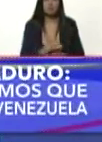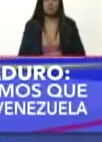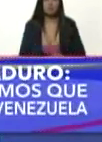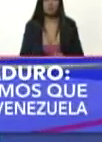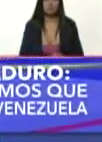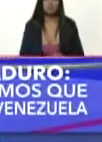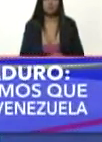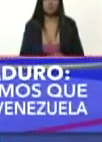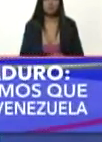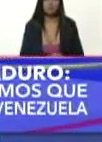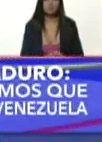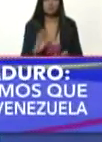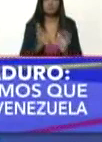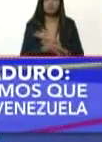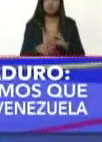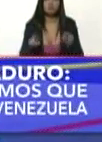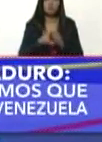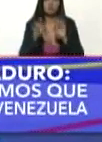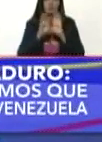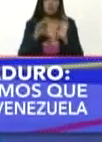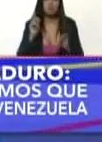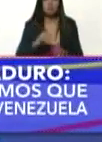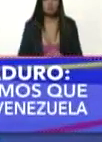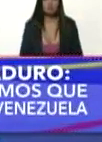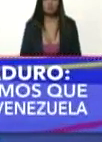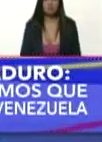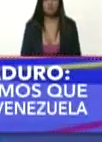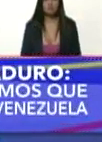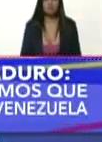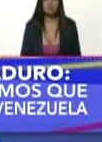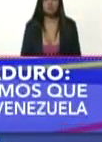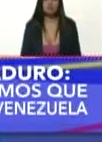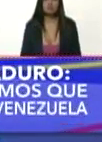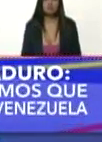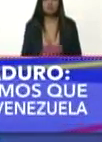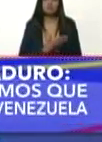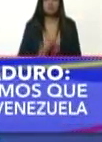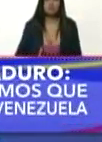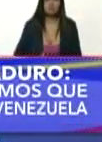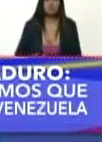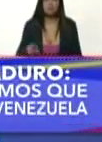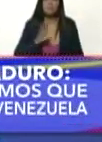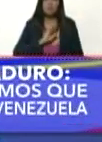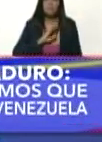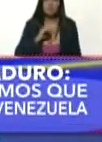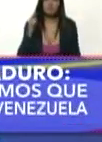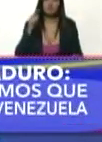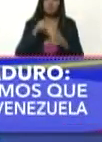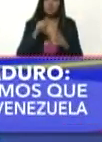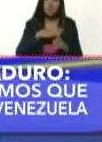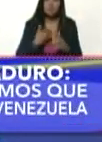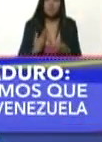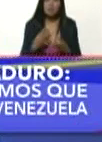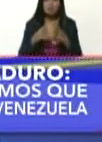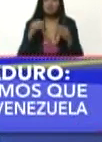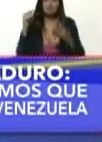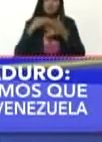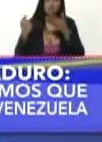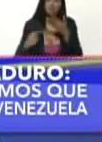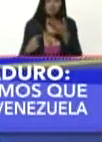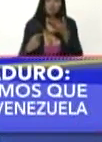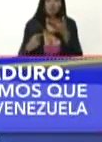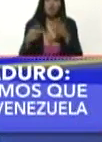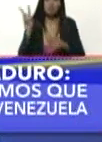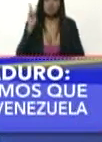solo acabar con el presidente de la República como objetivo declarado de todos los enemigos de